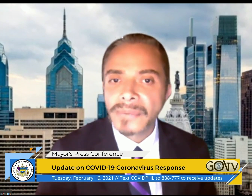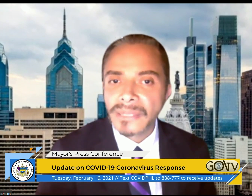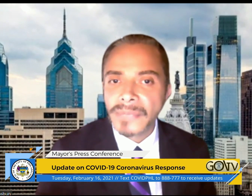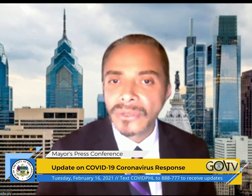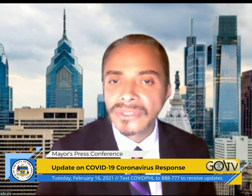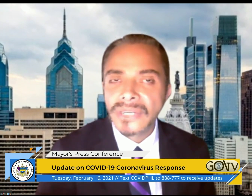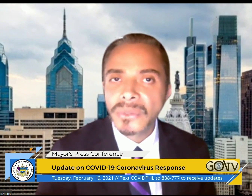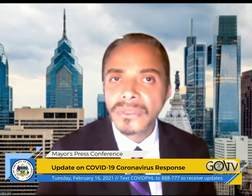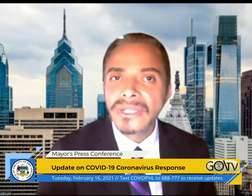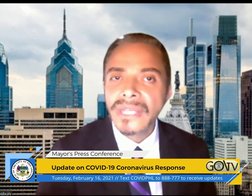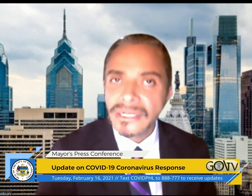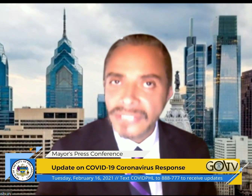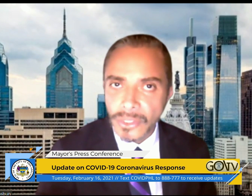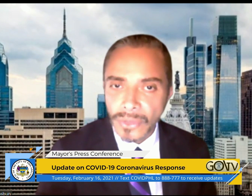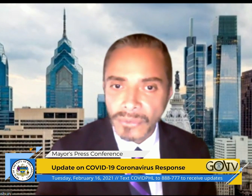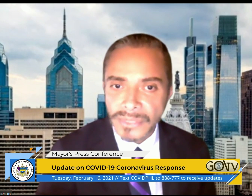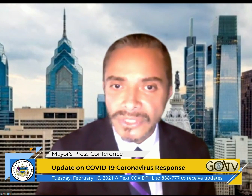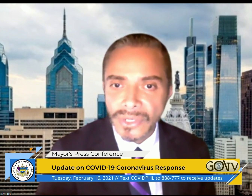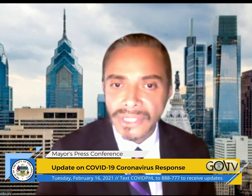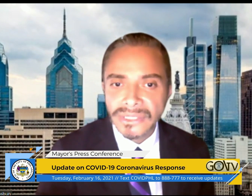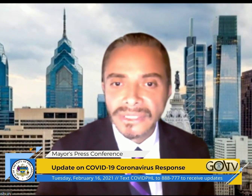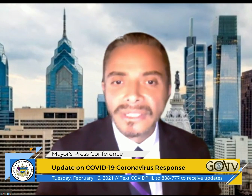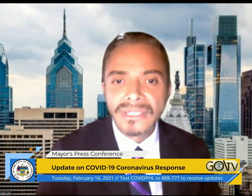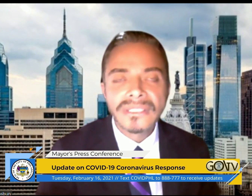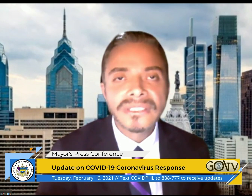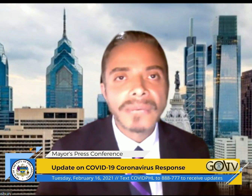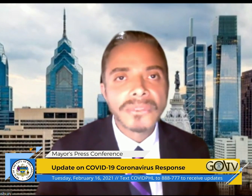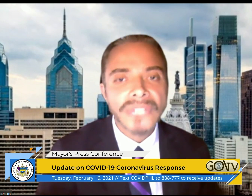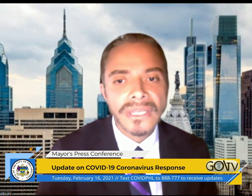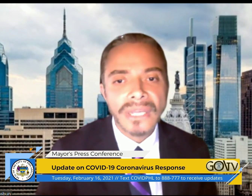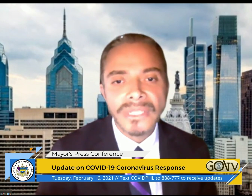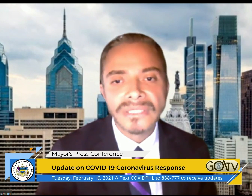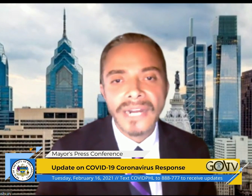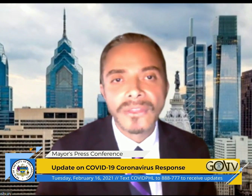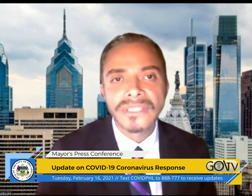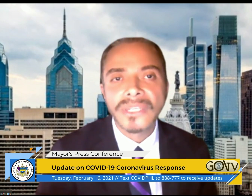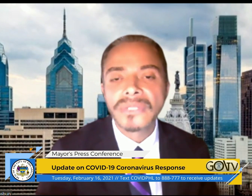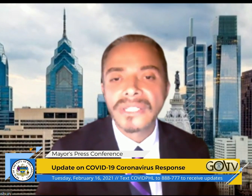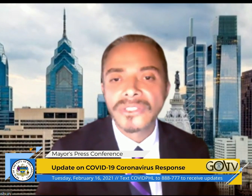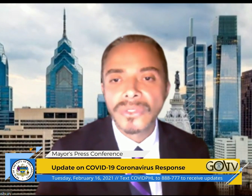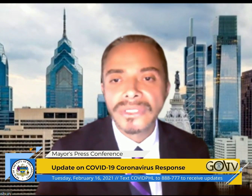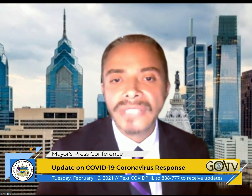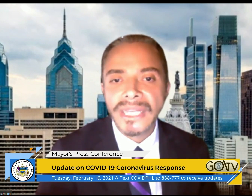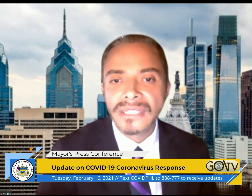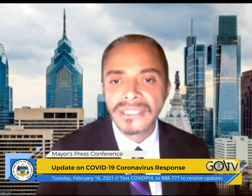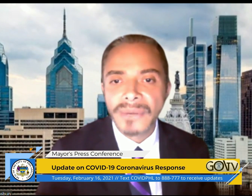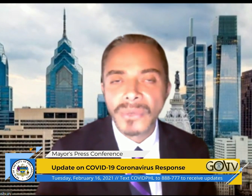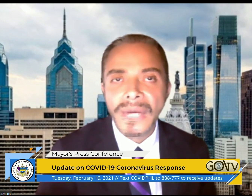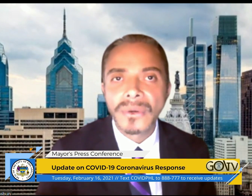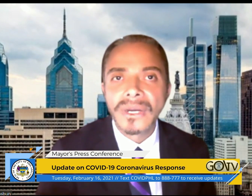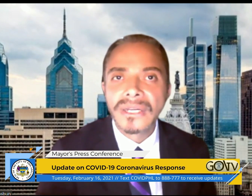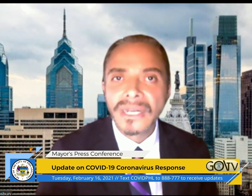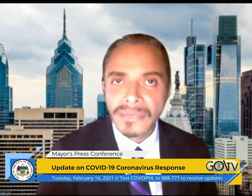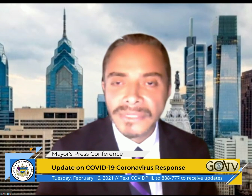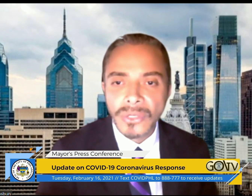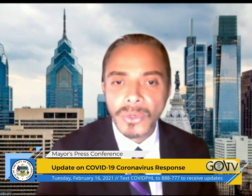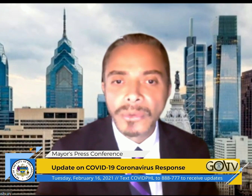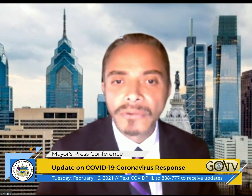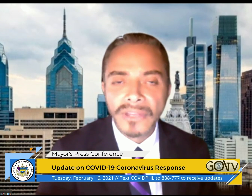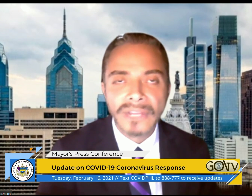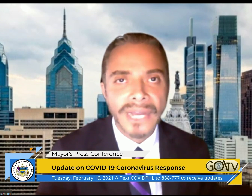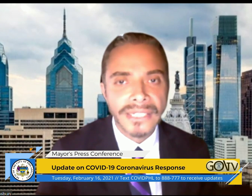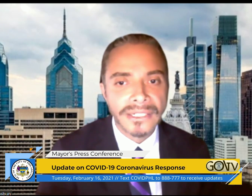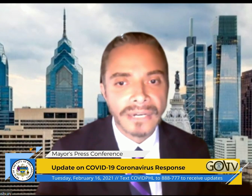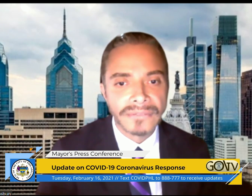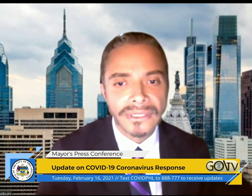por el Departamento de Salud en el centro de convenciones. Estamos allí administrando las segundas dosis a quienes se vacunaron a través del